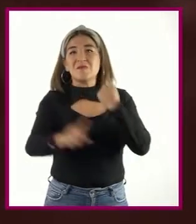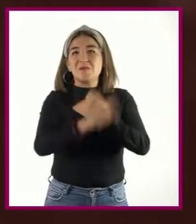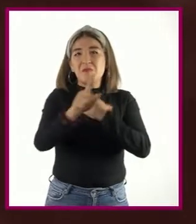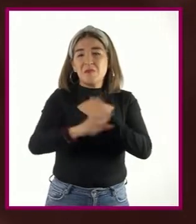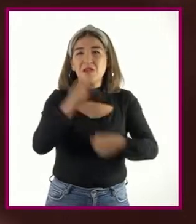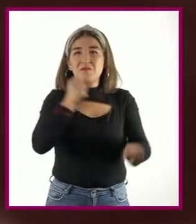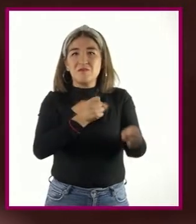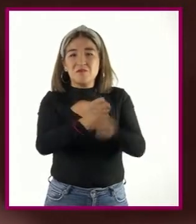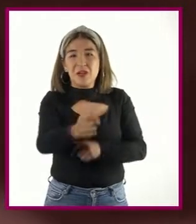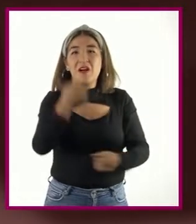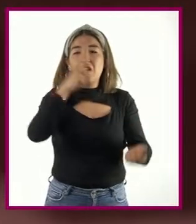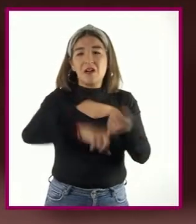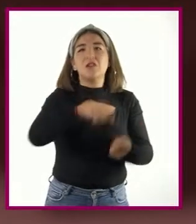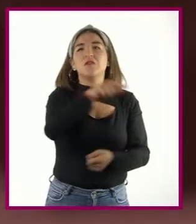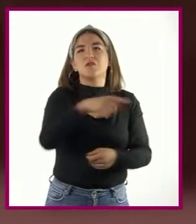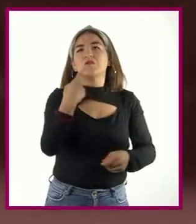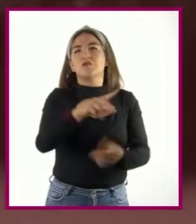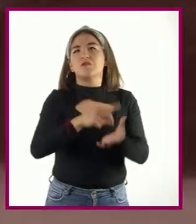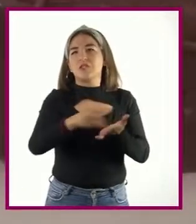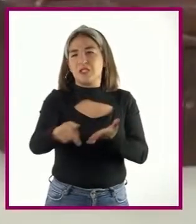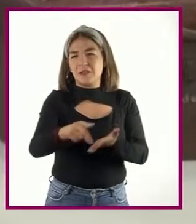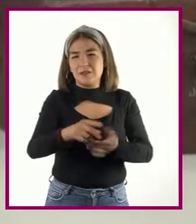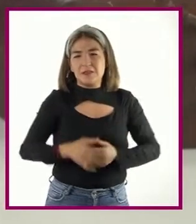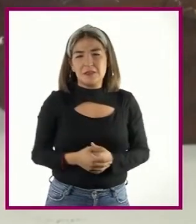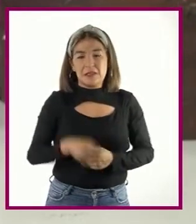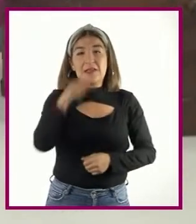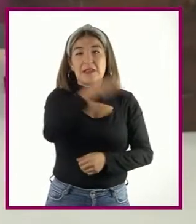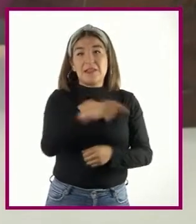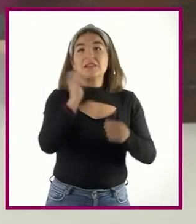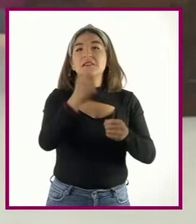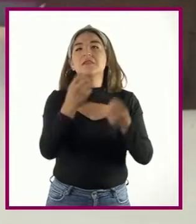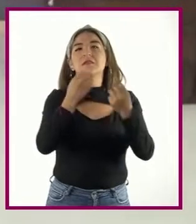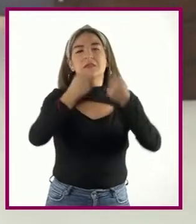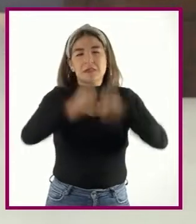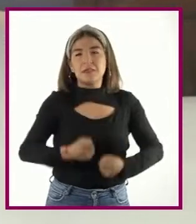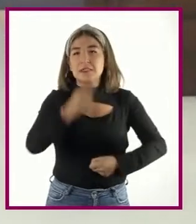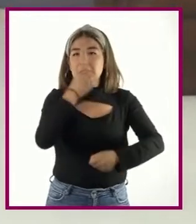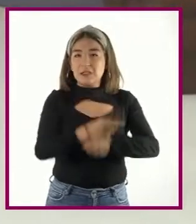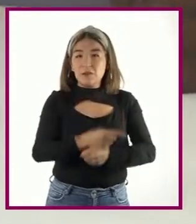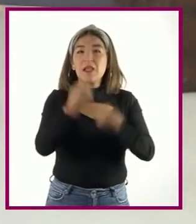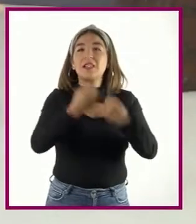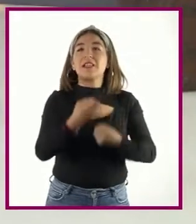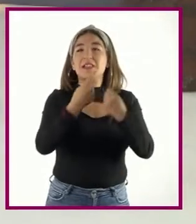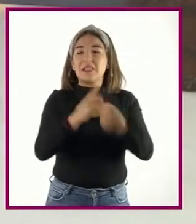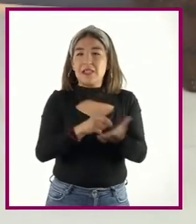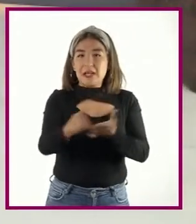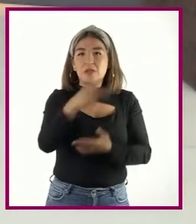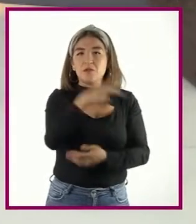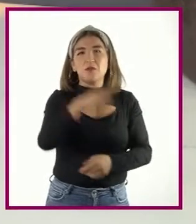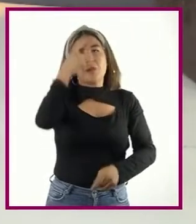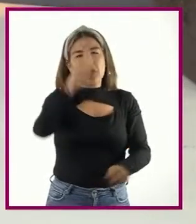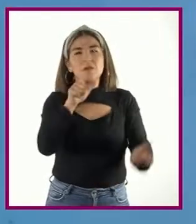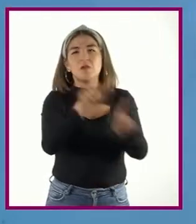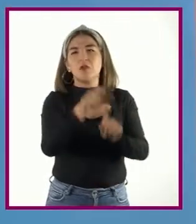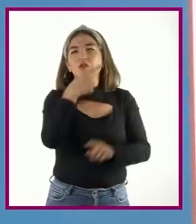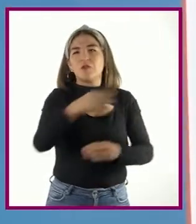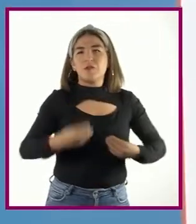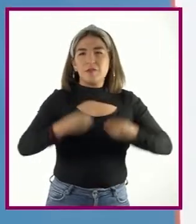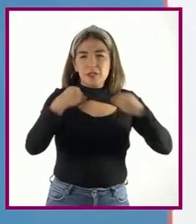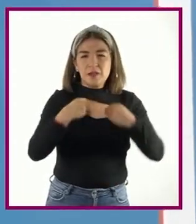violencia que atente contra sus derechos. El derecho a la seguridad implica velar y proteger la